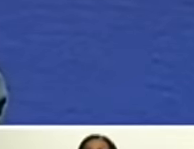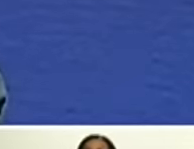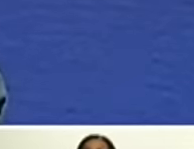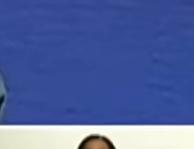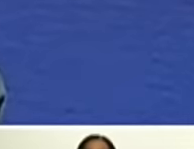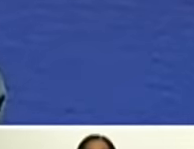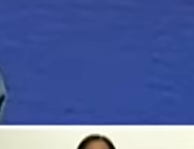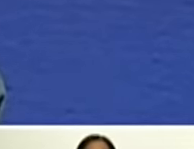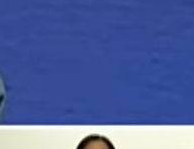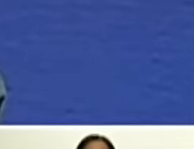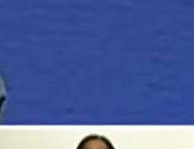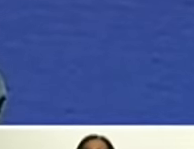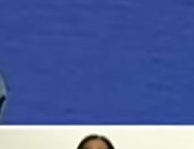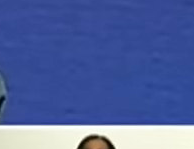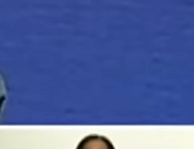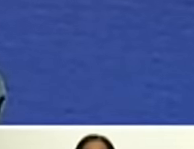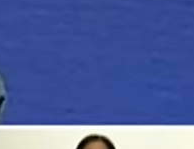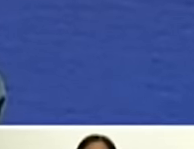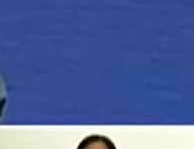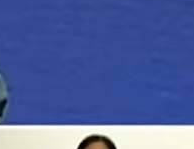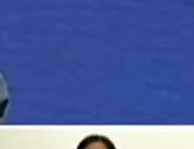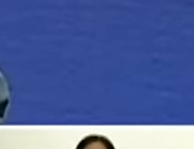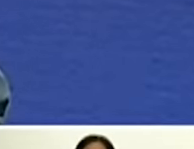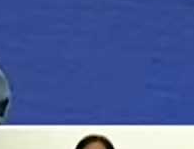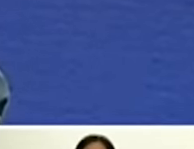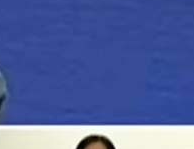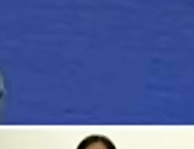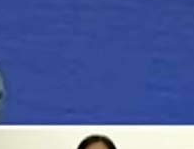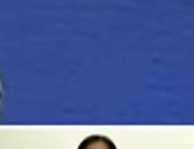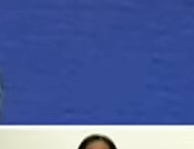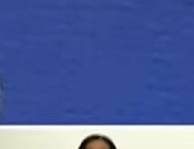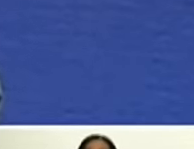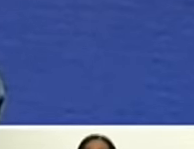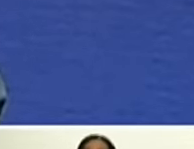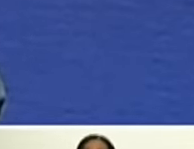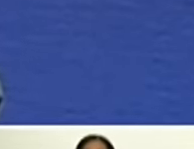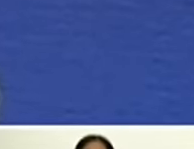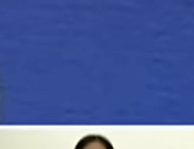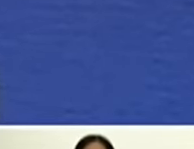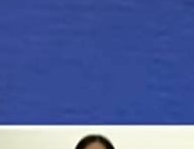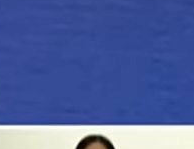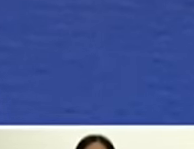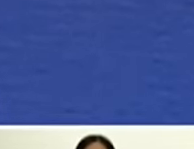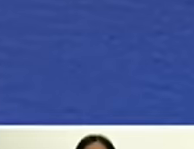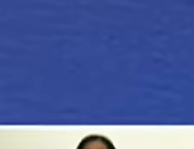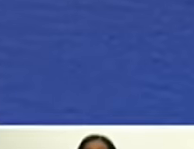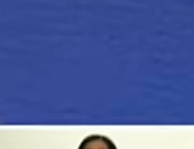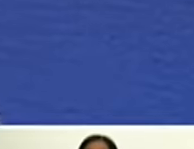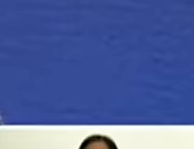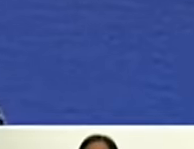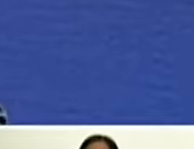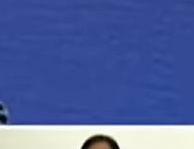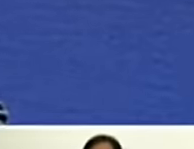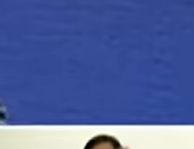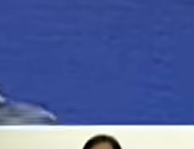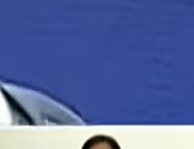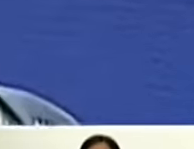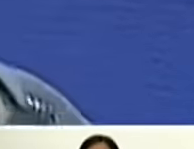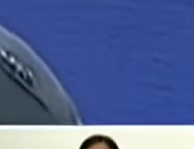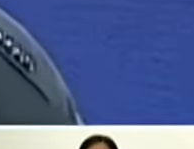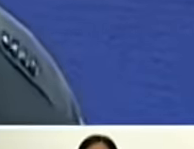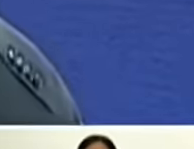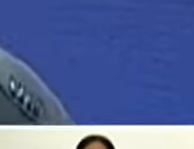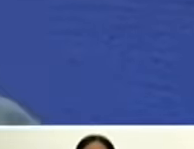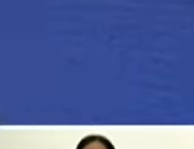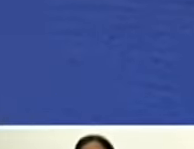sobre todo para prepararse para el a dónde vamos, para prepararse para los próximos